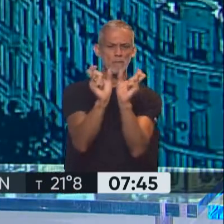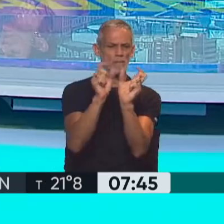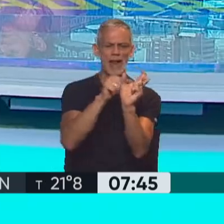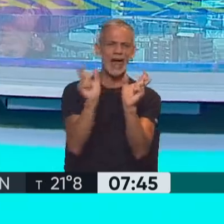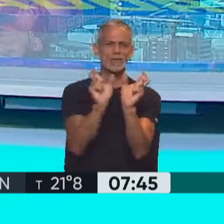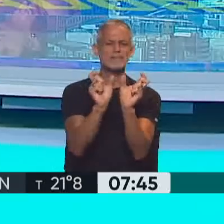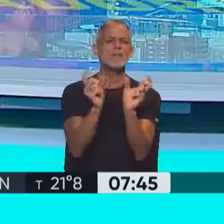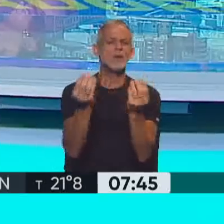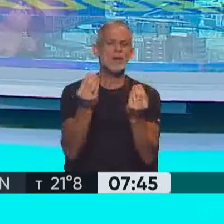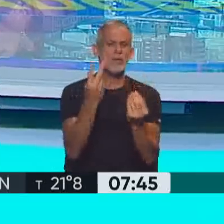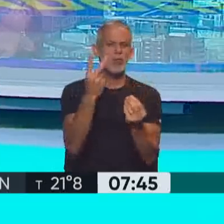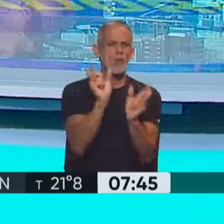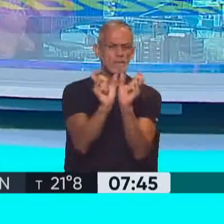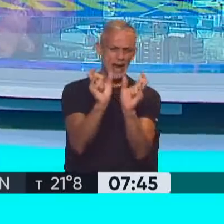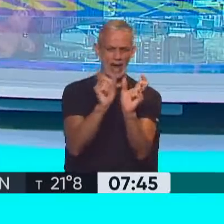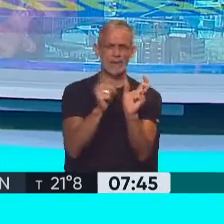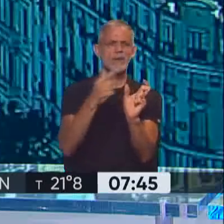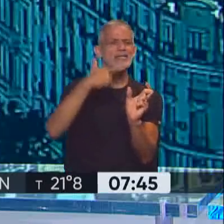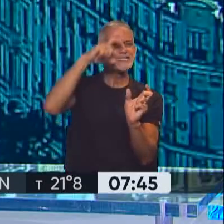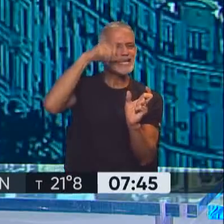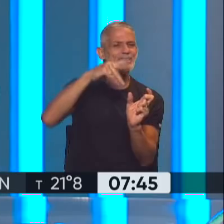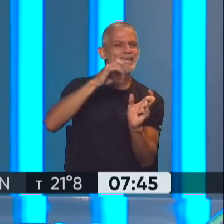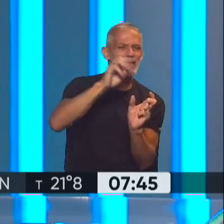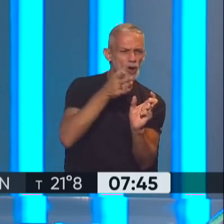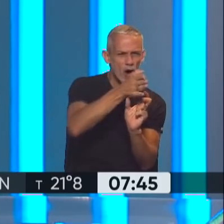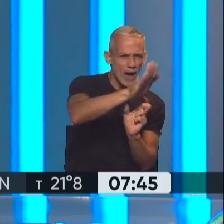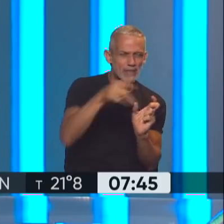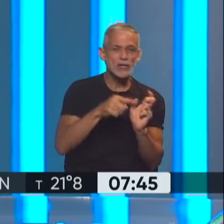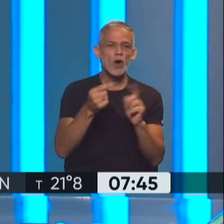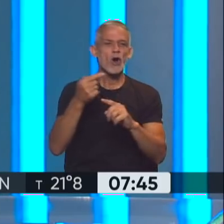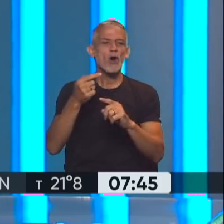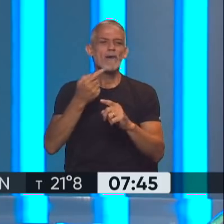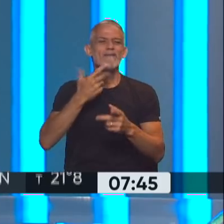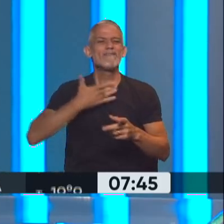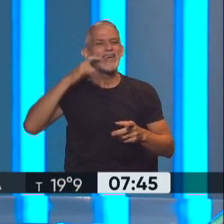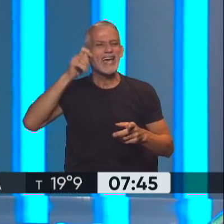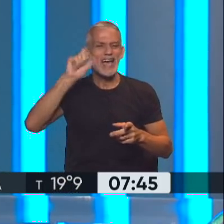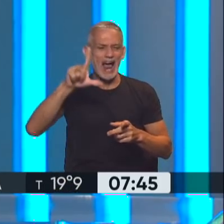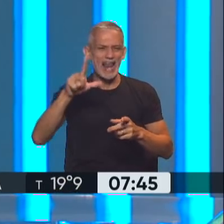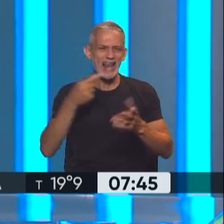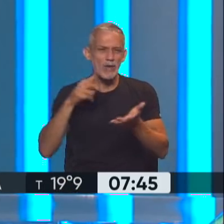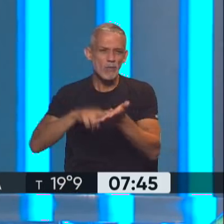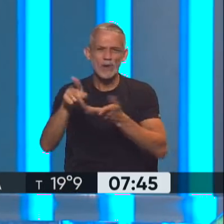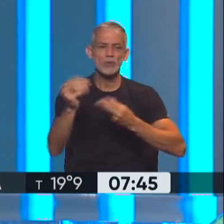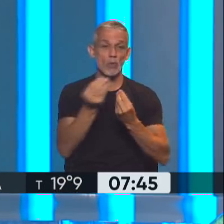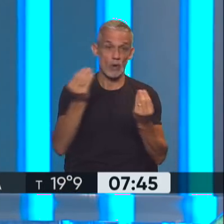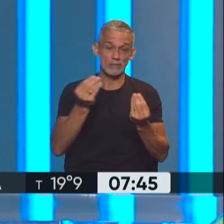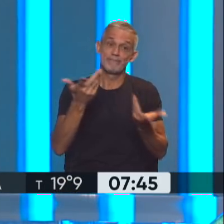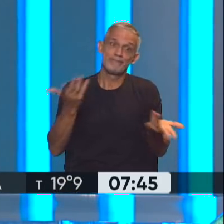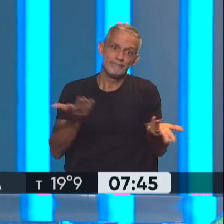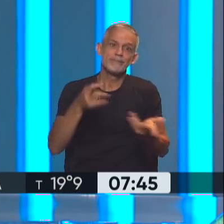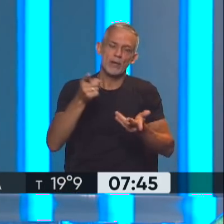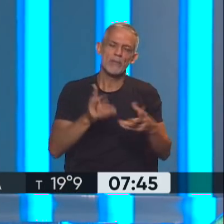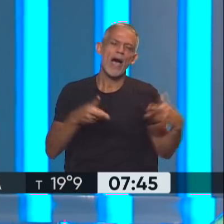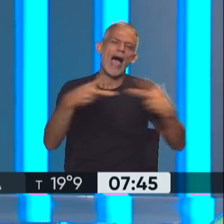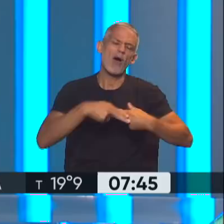tan tan importantes esas dos palabras sendero fiscal así el sendero fiscal que para qué está el otro lado y se lo hacemos más fácil estamos hablando de lo que es el